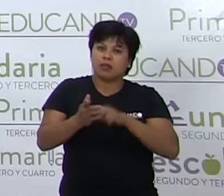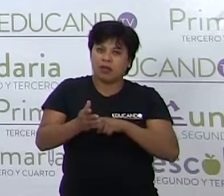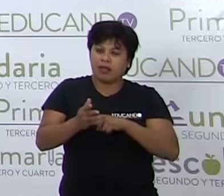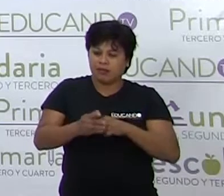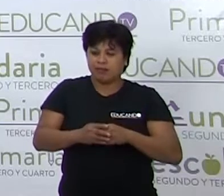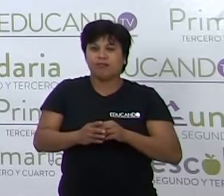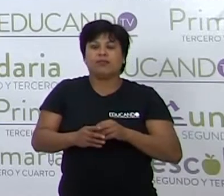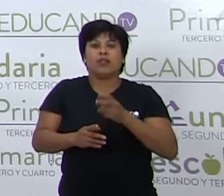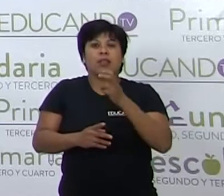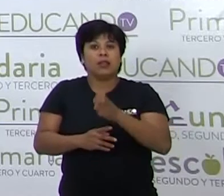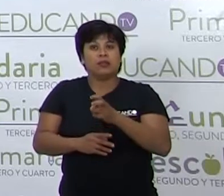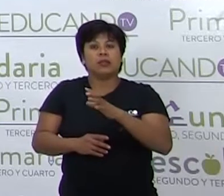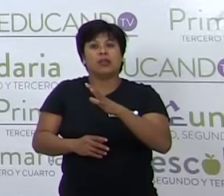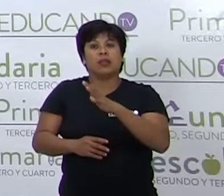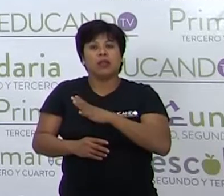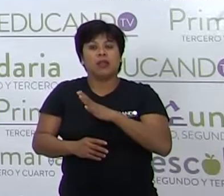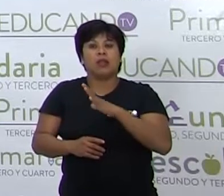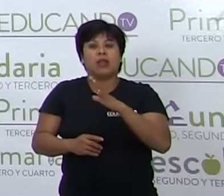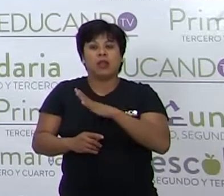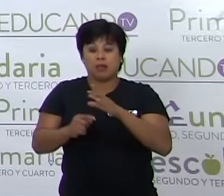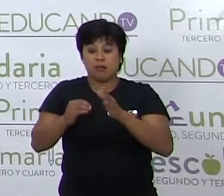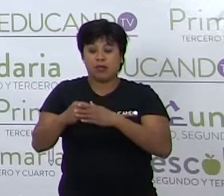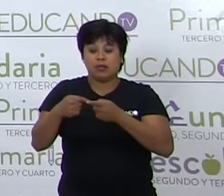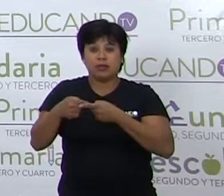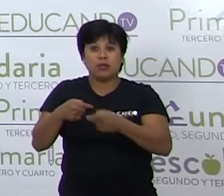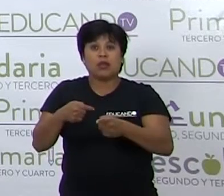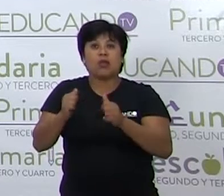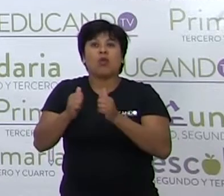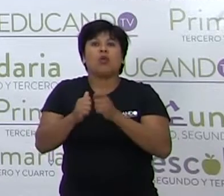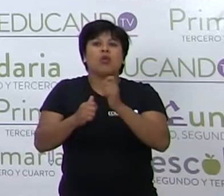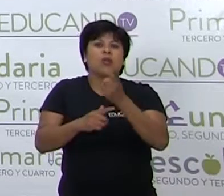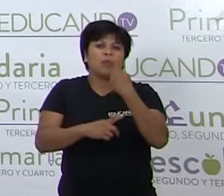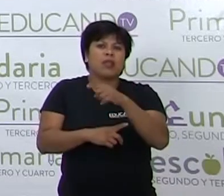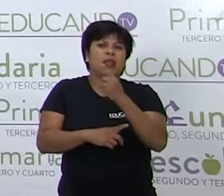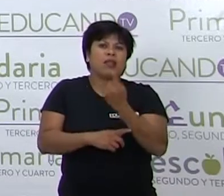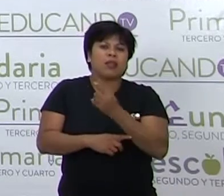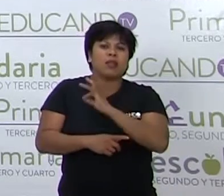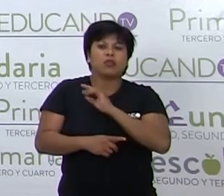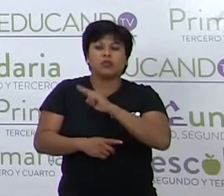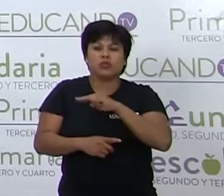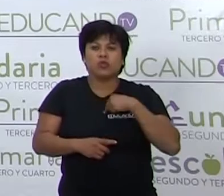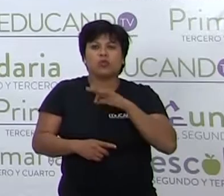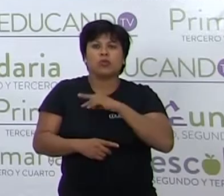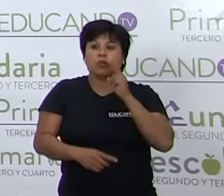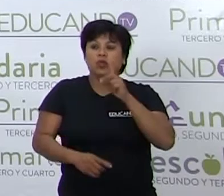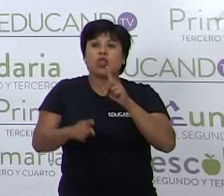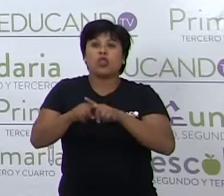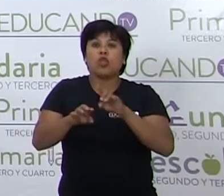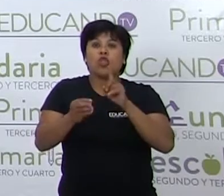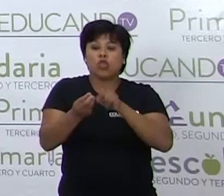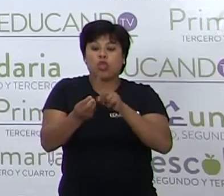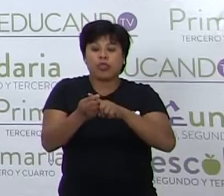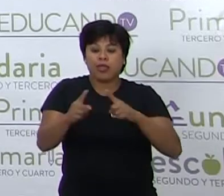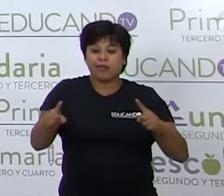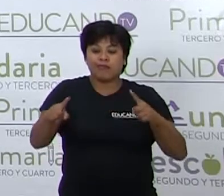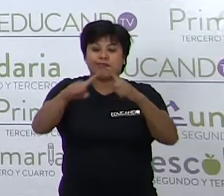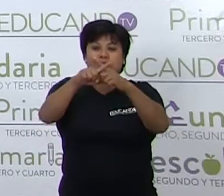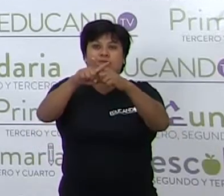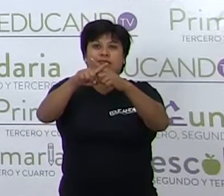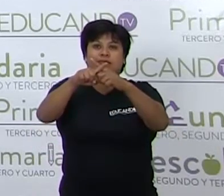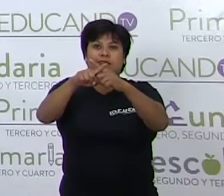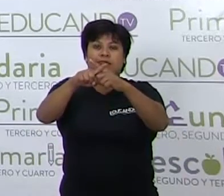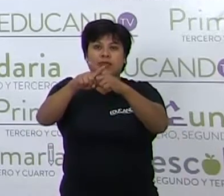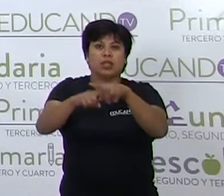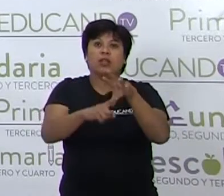opuesto y en este caso voy a prolongarla con la finalidad también de que identifiquemos donde cruzan esas alturas